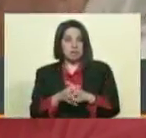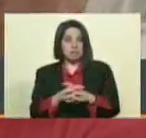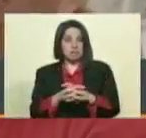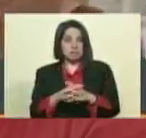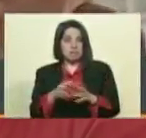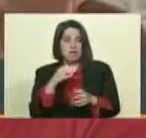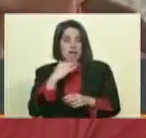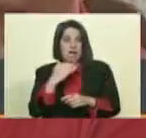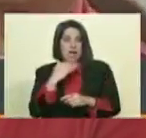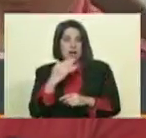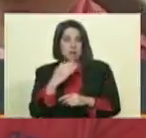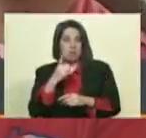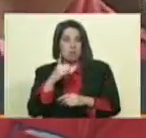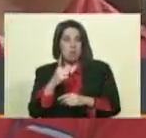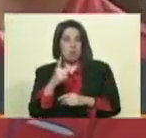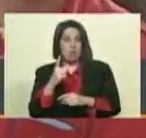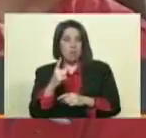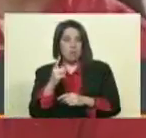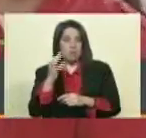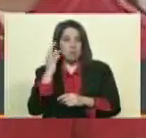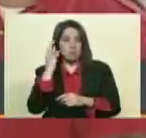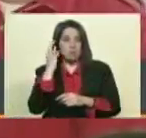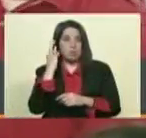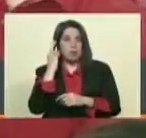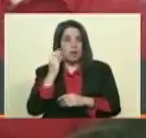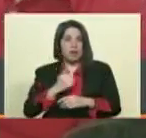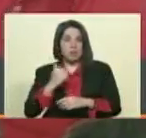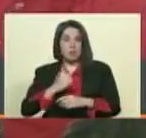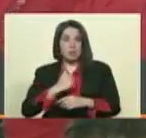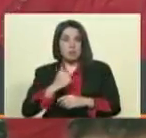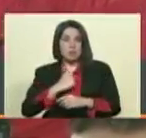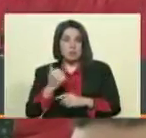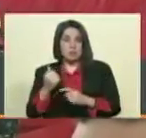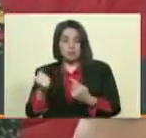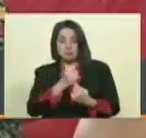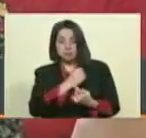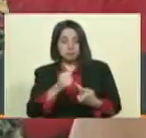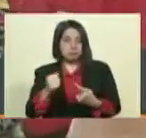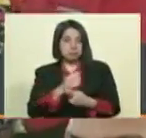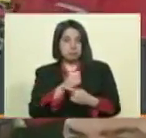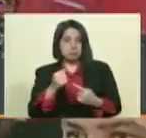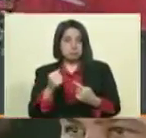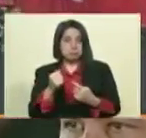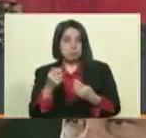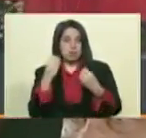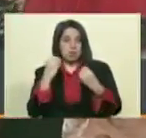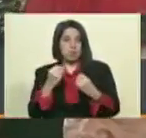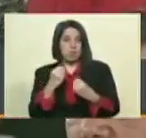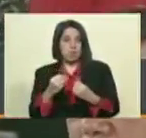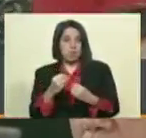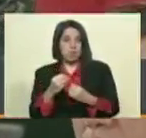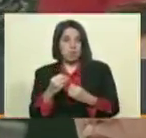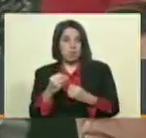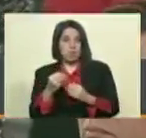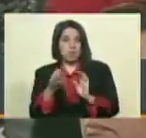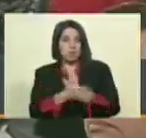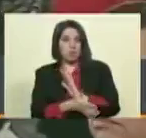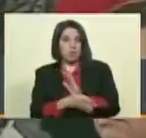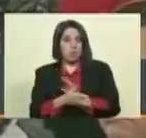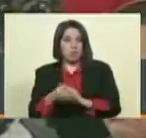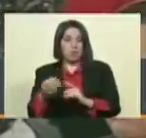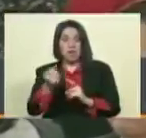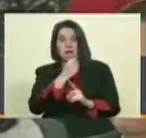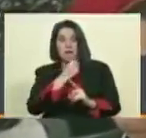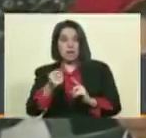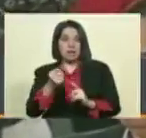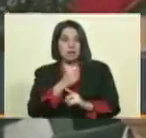una mujer, que nosotros desde aquí aprovechamos para condenar la violencia contra la mujer venezolana, cuando una mujer venezolana es